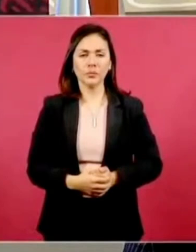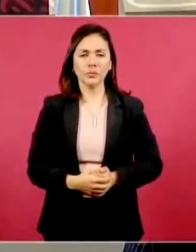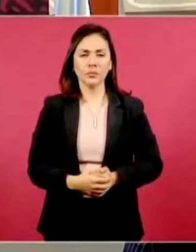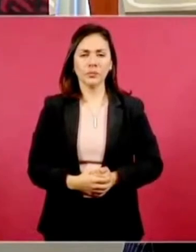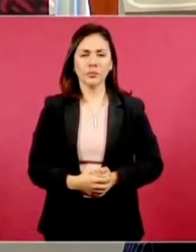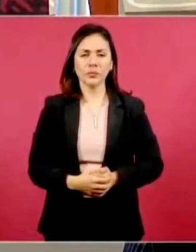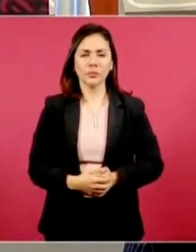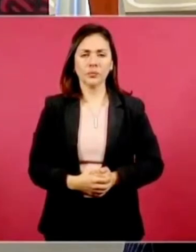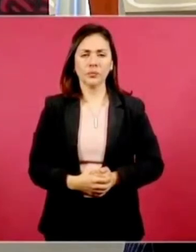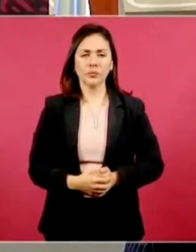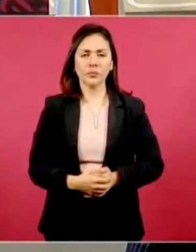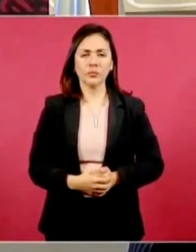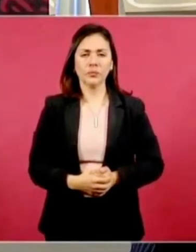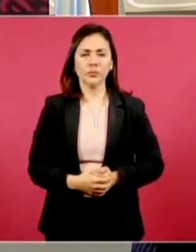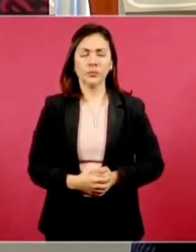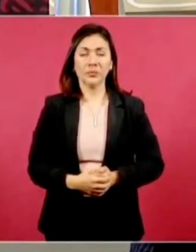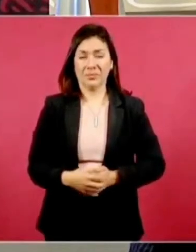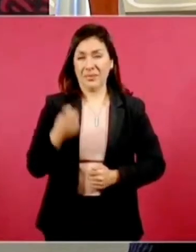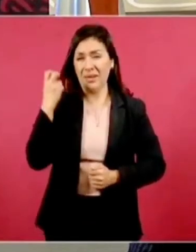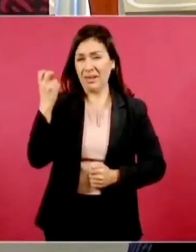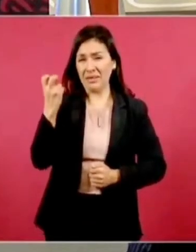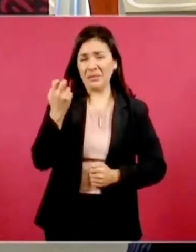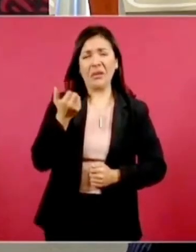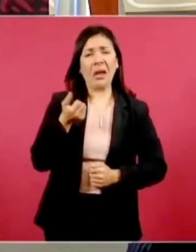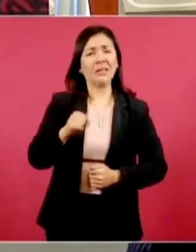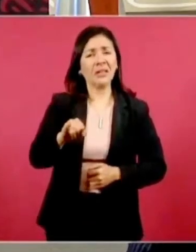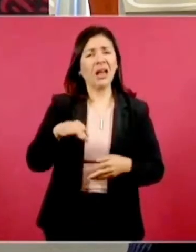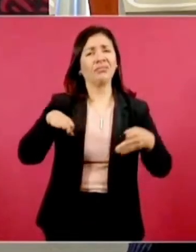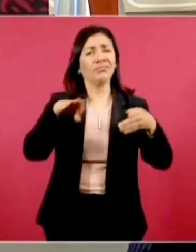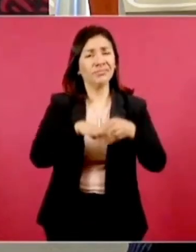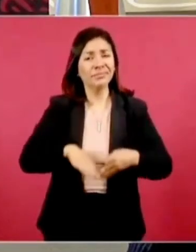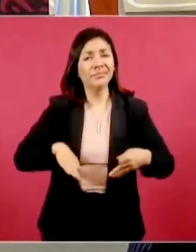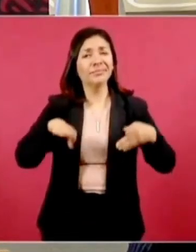la verdad, como sucede tan a menudo,